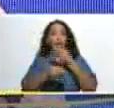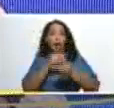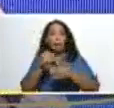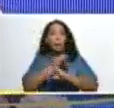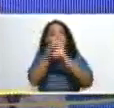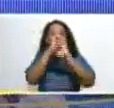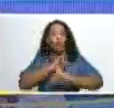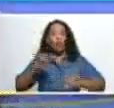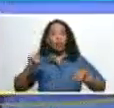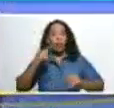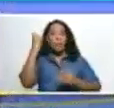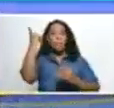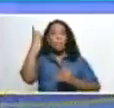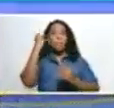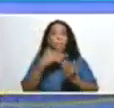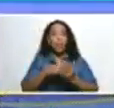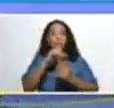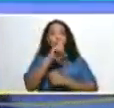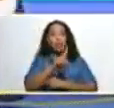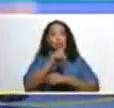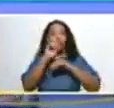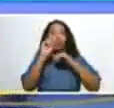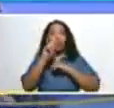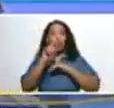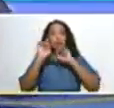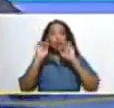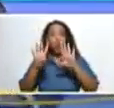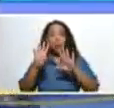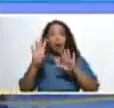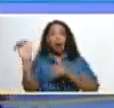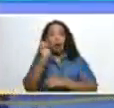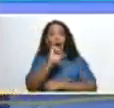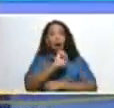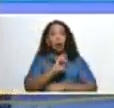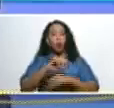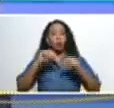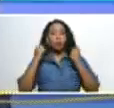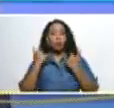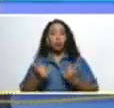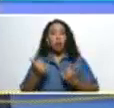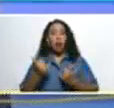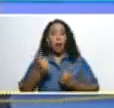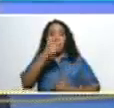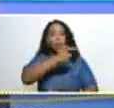felicidad. 1.119 vehículos recuperados y entregados de manera inmediata a su dueño.